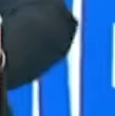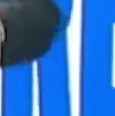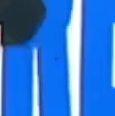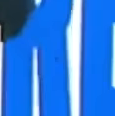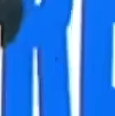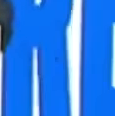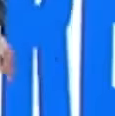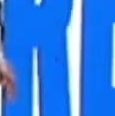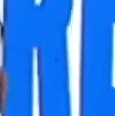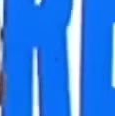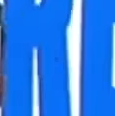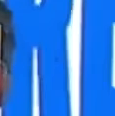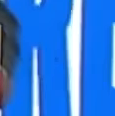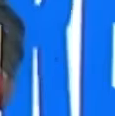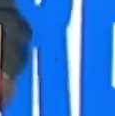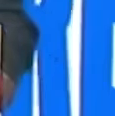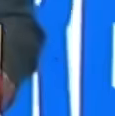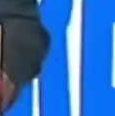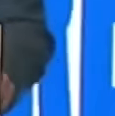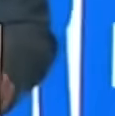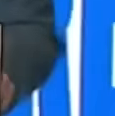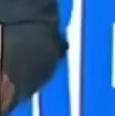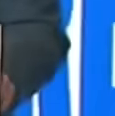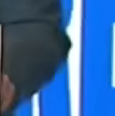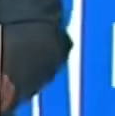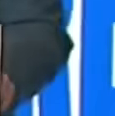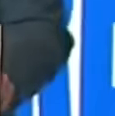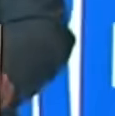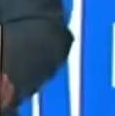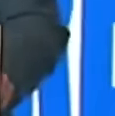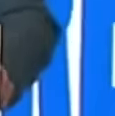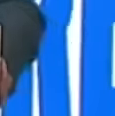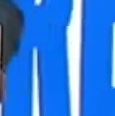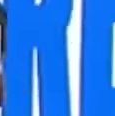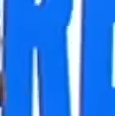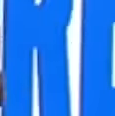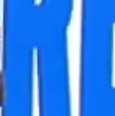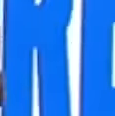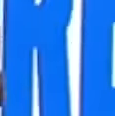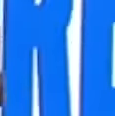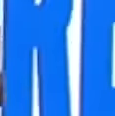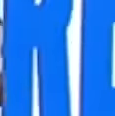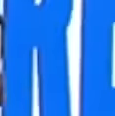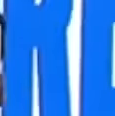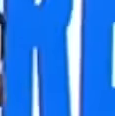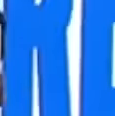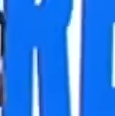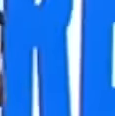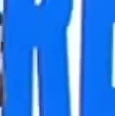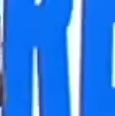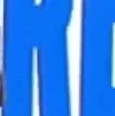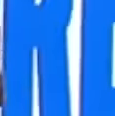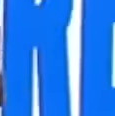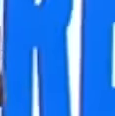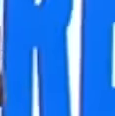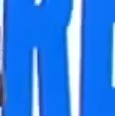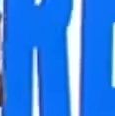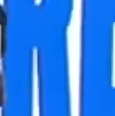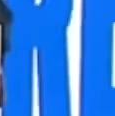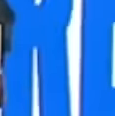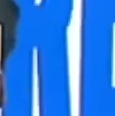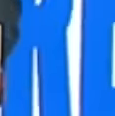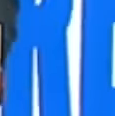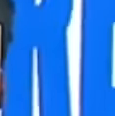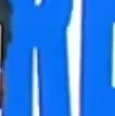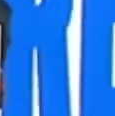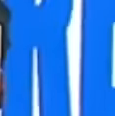Y lo publicaron en una página de una universidad norteamericana. Y entonces la gente, alguna gente podía decir, ah, no, pero es que